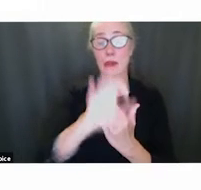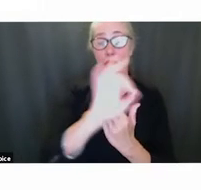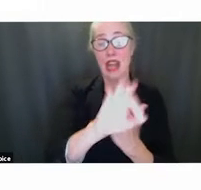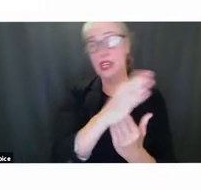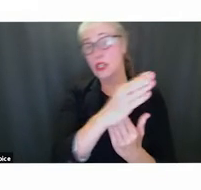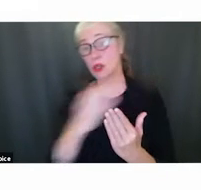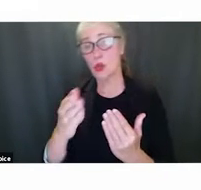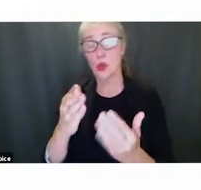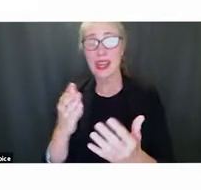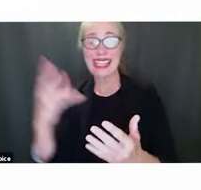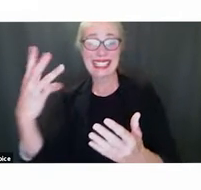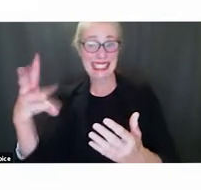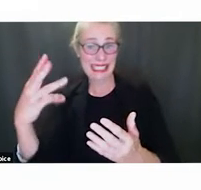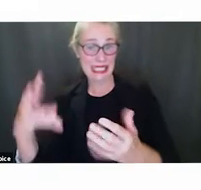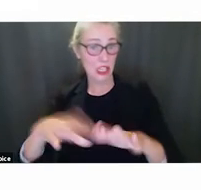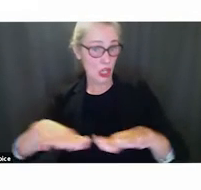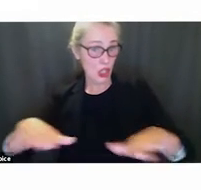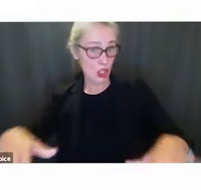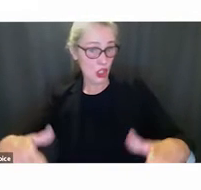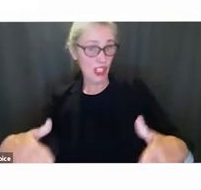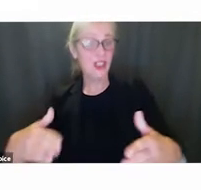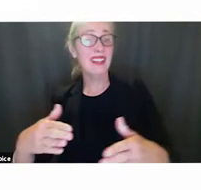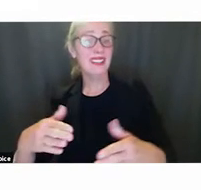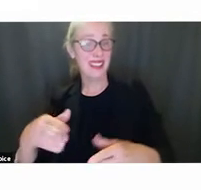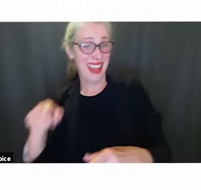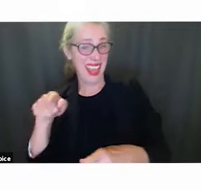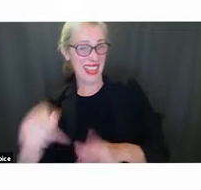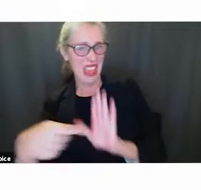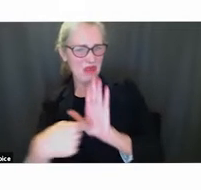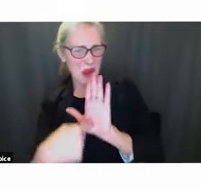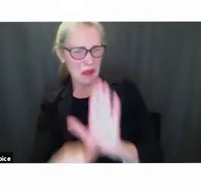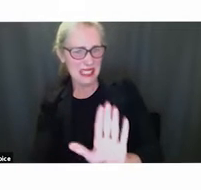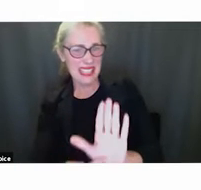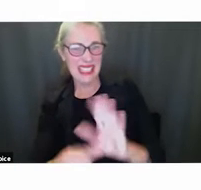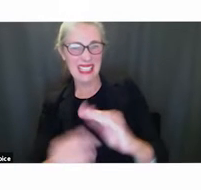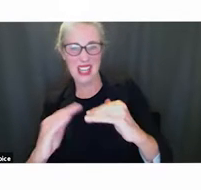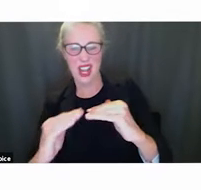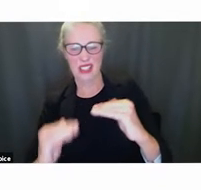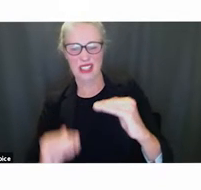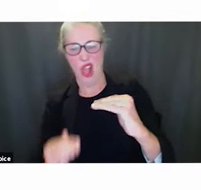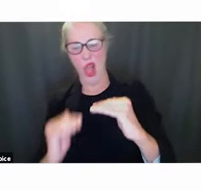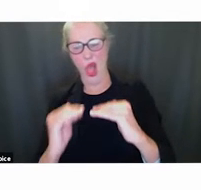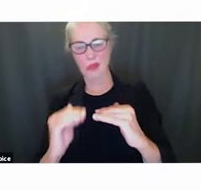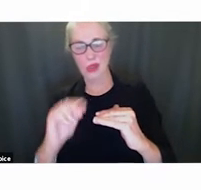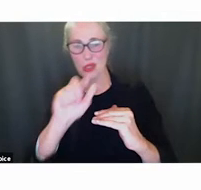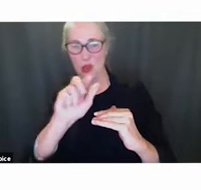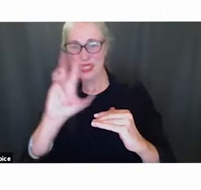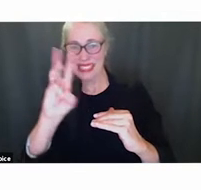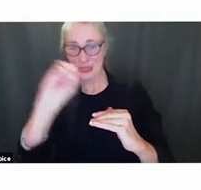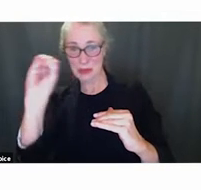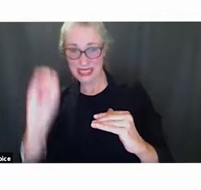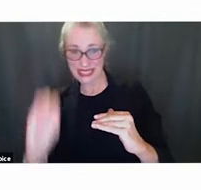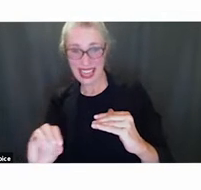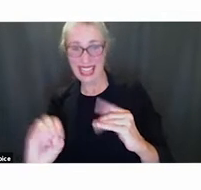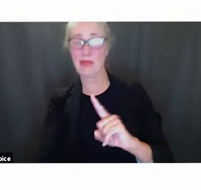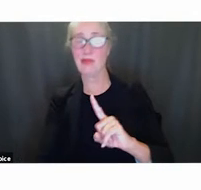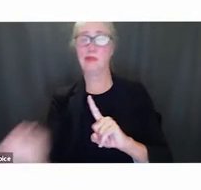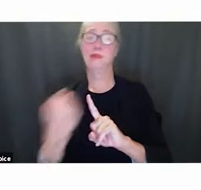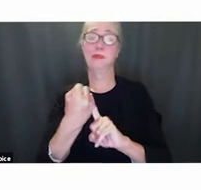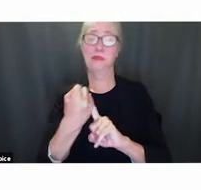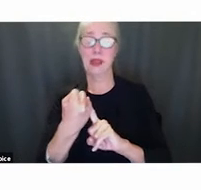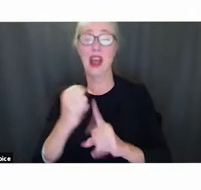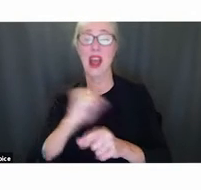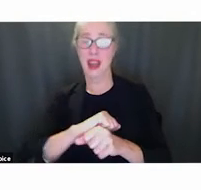los niños en los Estados Unidos representaron casi el 26% de los casos de COVID en toda la